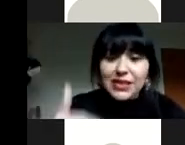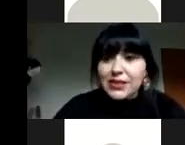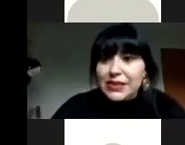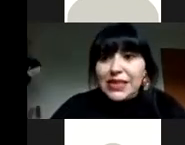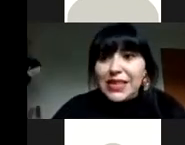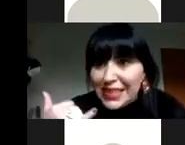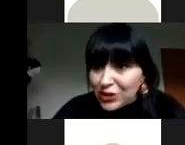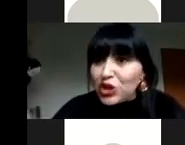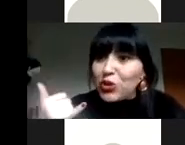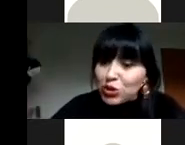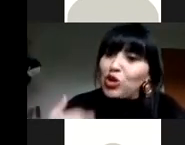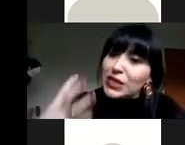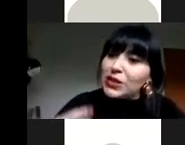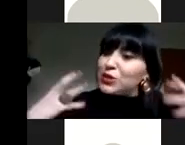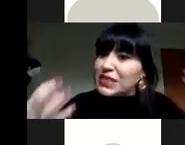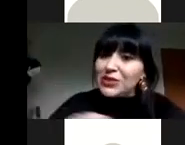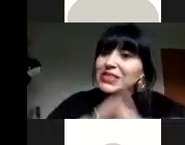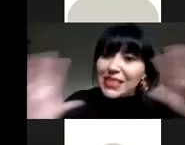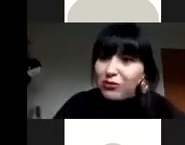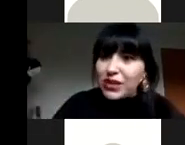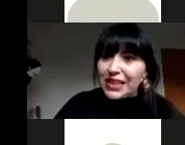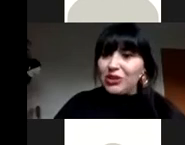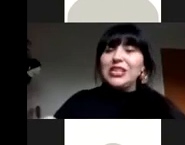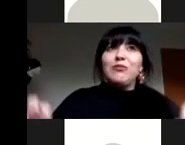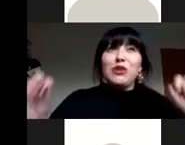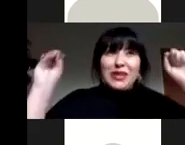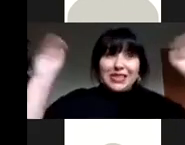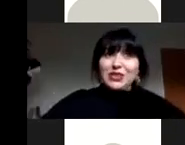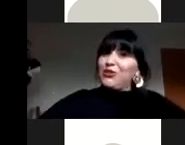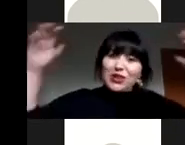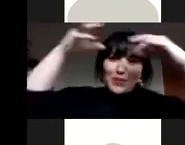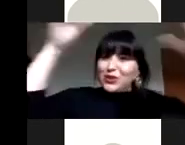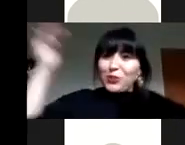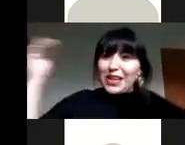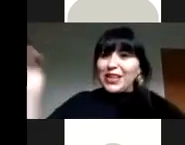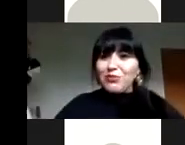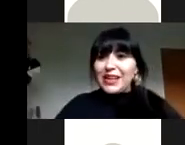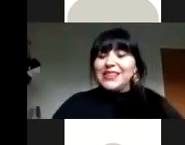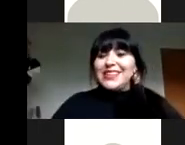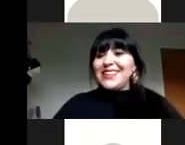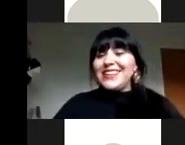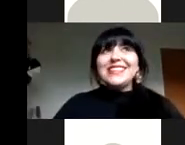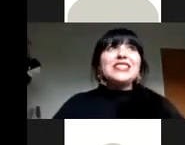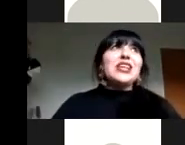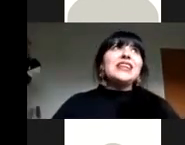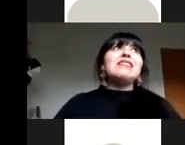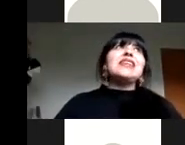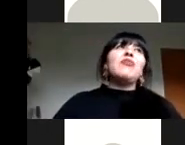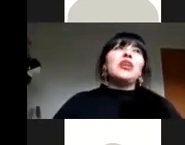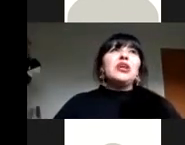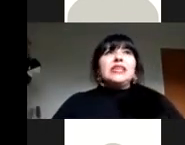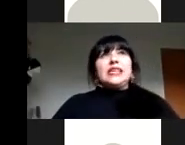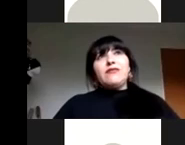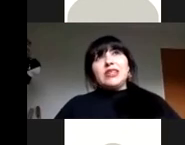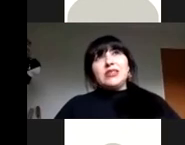videoconferencia, y esos recursos los tengo que conocer, tengo que salir a buscarlos, pero para eso tengo que romper con los paradigmas tradicionales que decían,